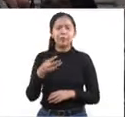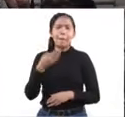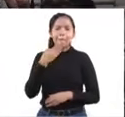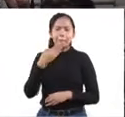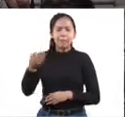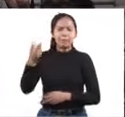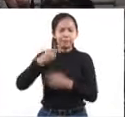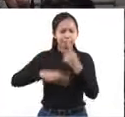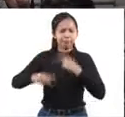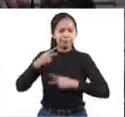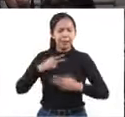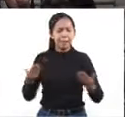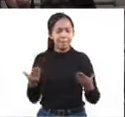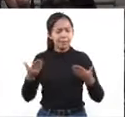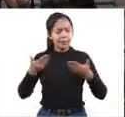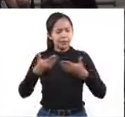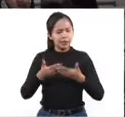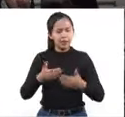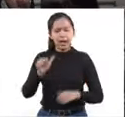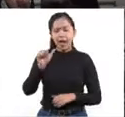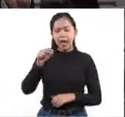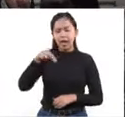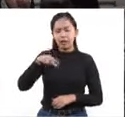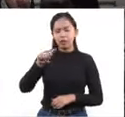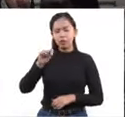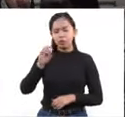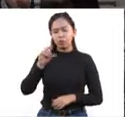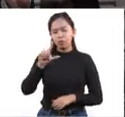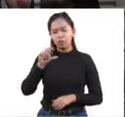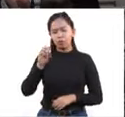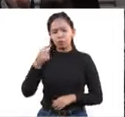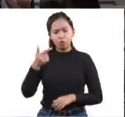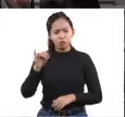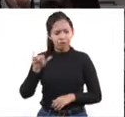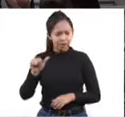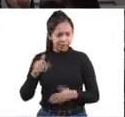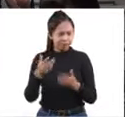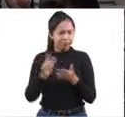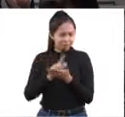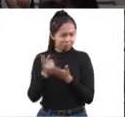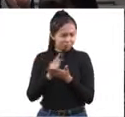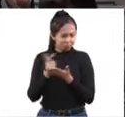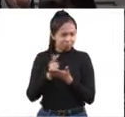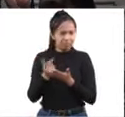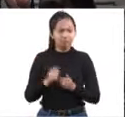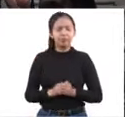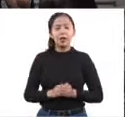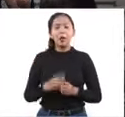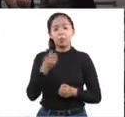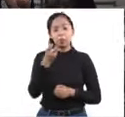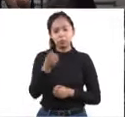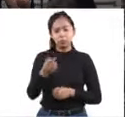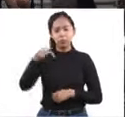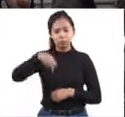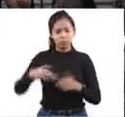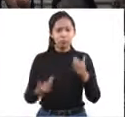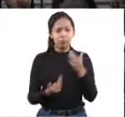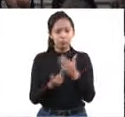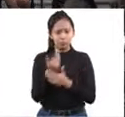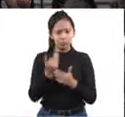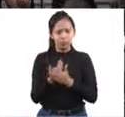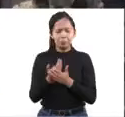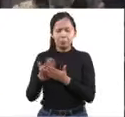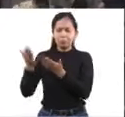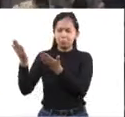la presentación del libro Antología de un viaje imposible. Es por eso que en esta mañana contamos